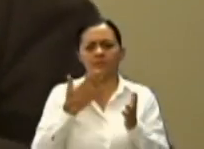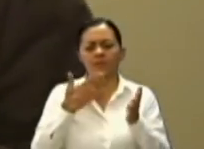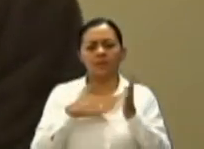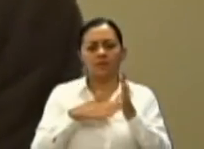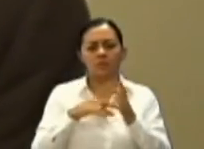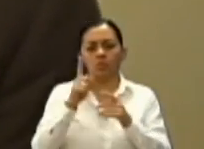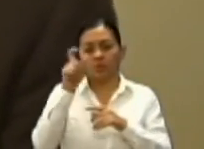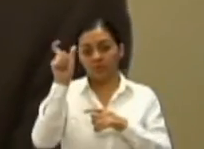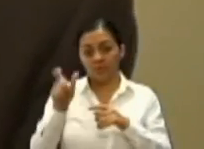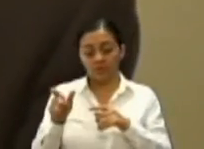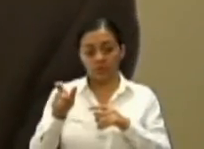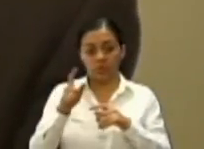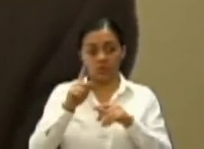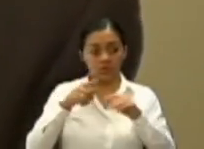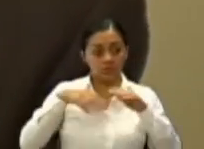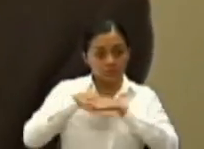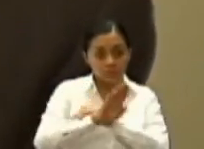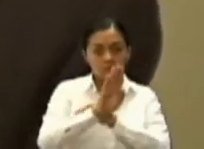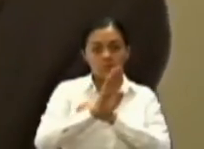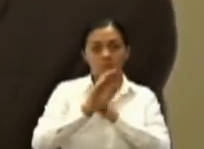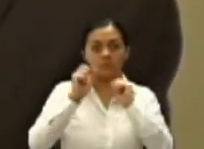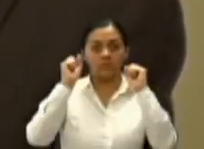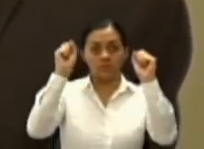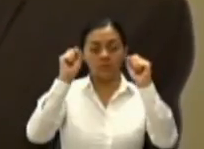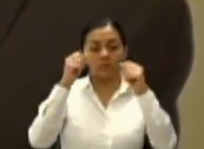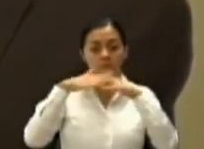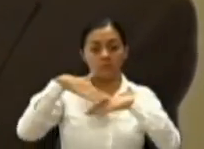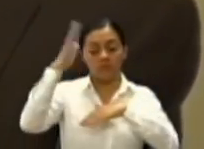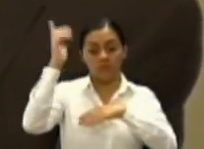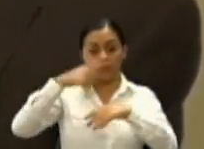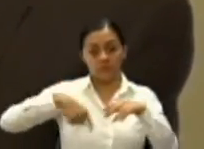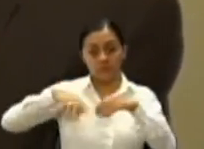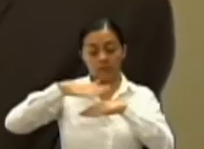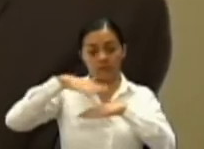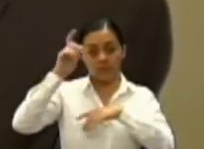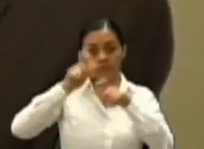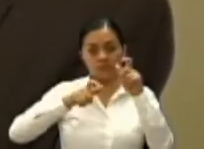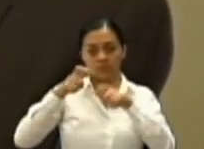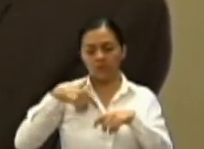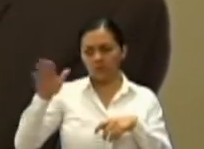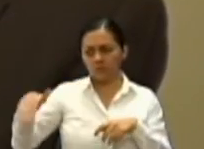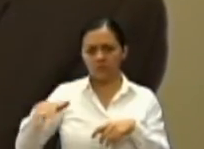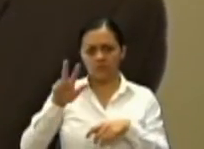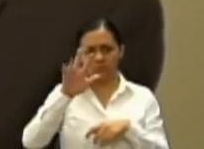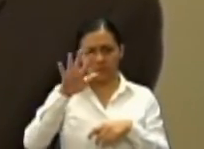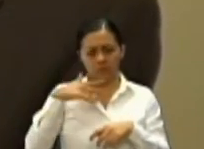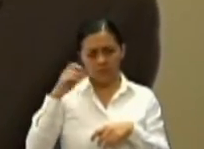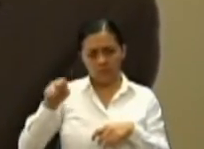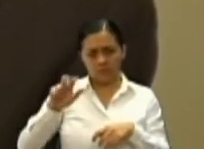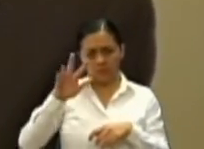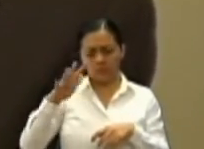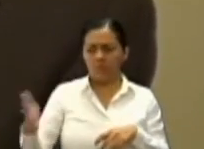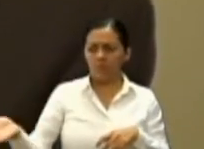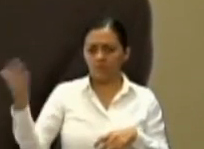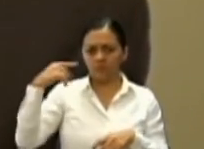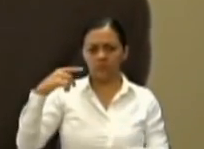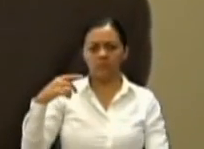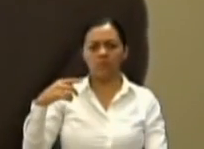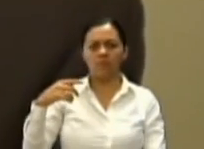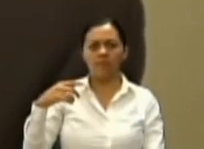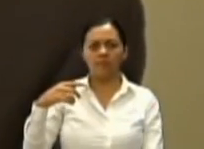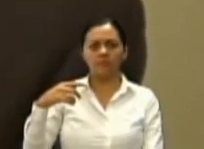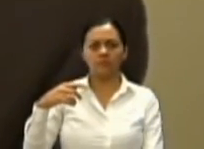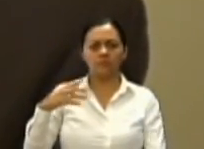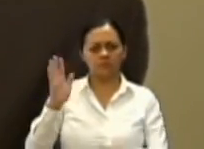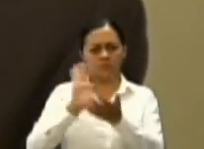intenta politizar usted sabe que son mayoría yo pudiera pedir a nuestros simpatizantes etcétera si alguien gritando contra el presidente empieza a